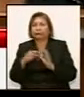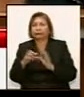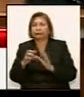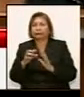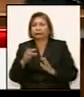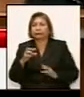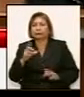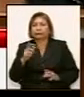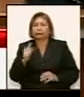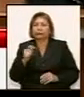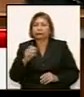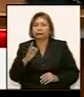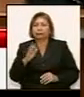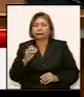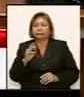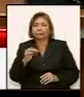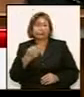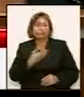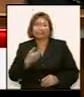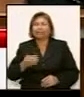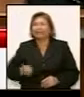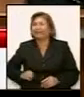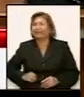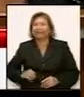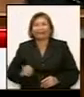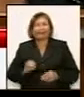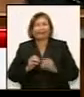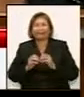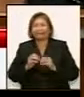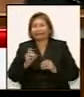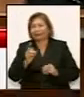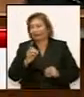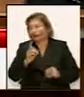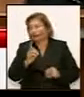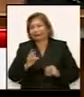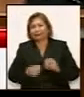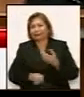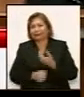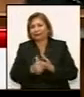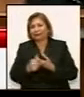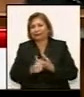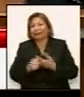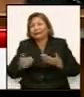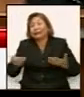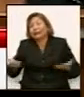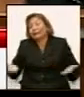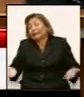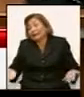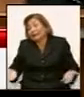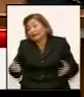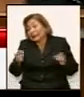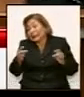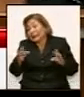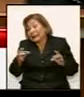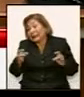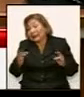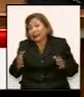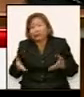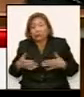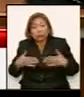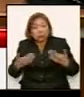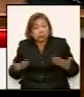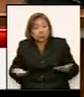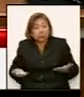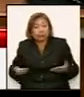una relación del estado que son estas relaciones peligrosas y hay estados autoritarios